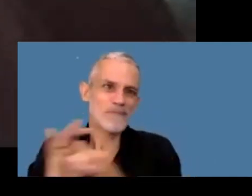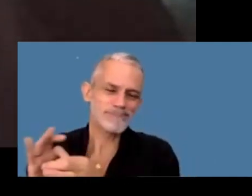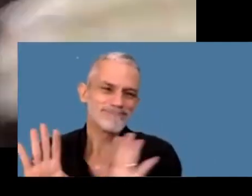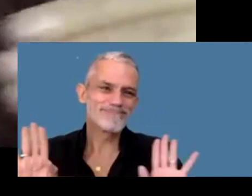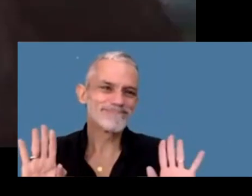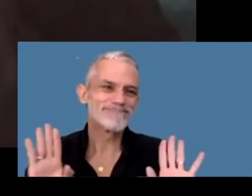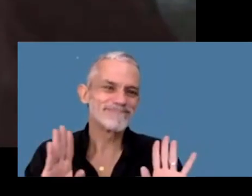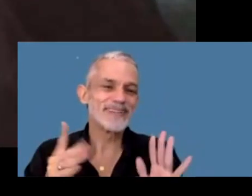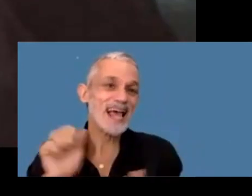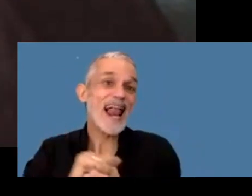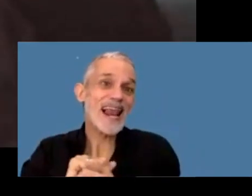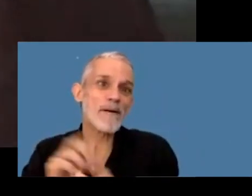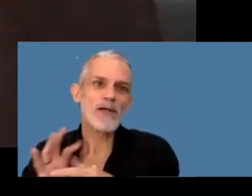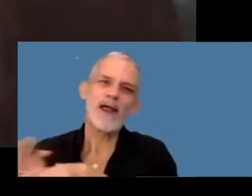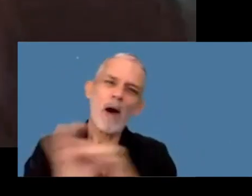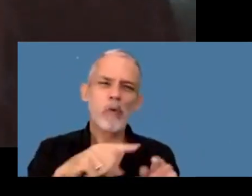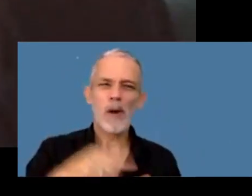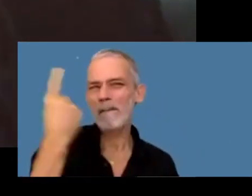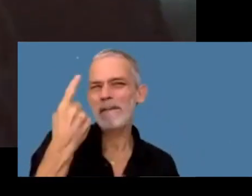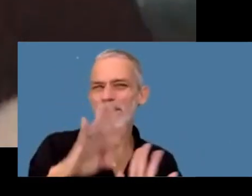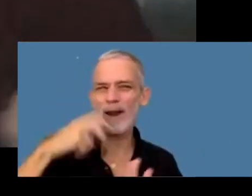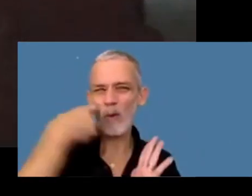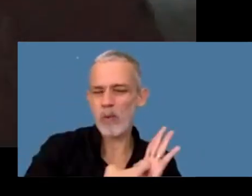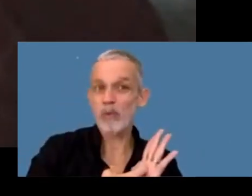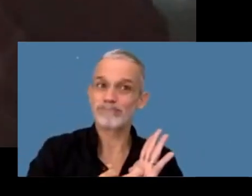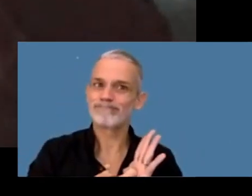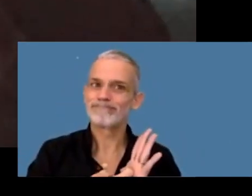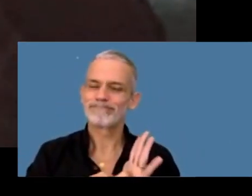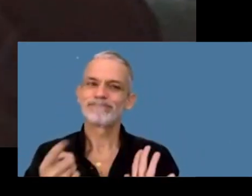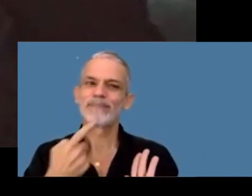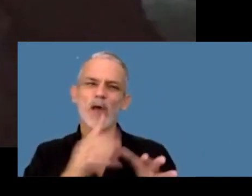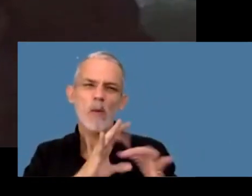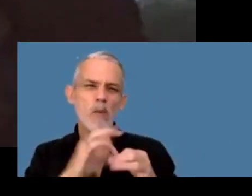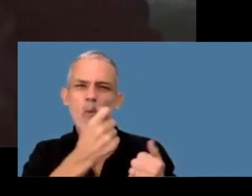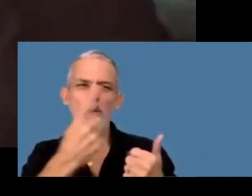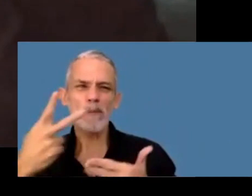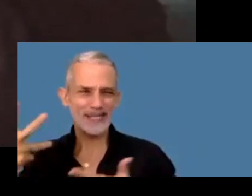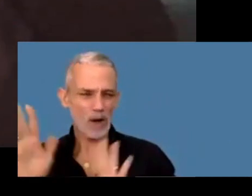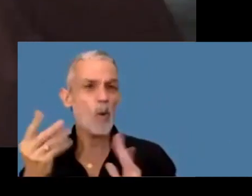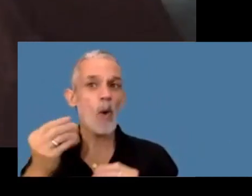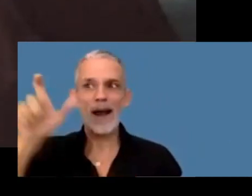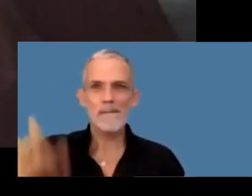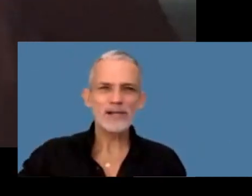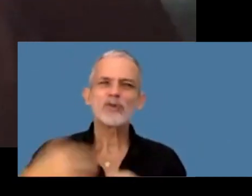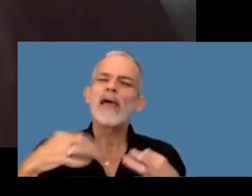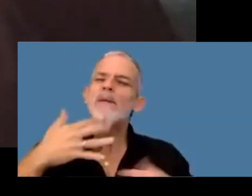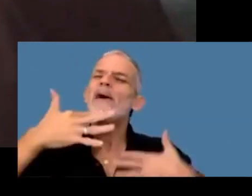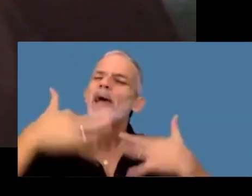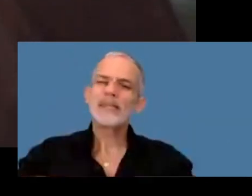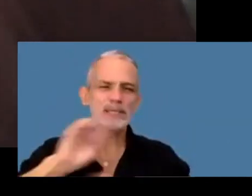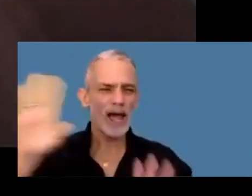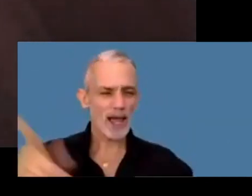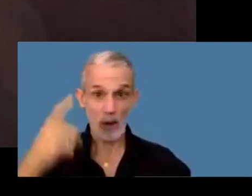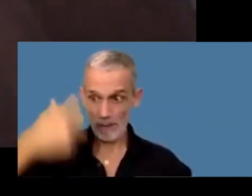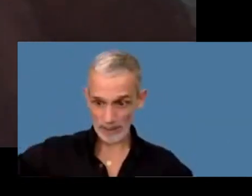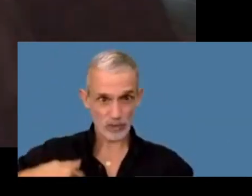una persona dentro de la cadena. Pero de mi acervo salió el dinero porque tuve que comprar los bienes, se lo compré a Pepe, que Pepe no está registrado, utilizando la